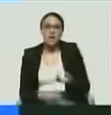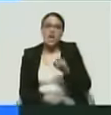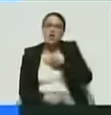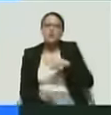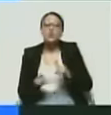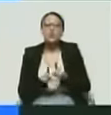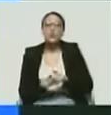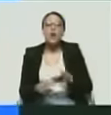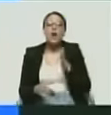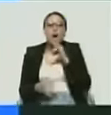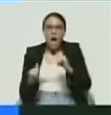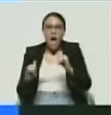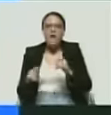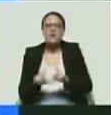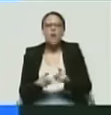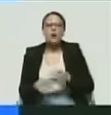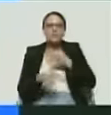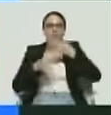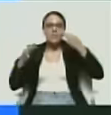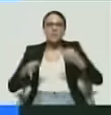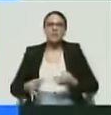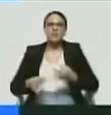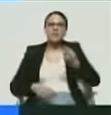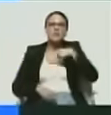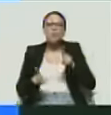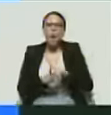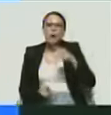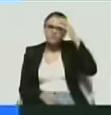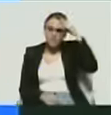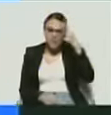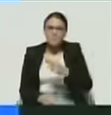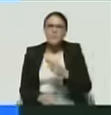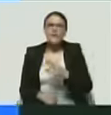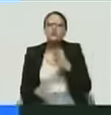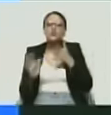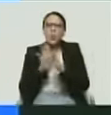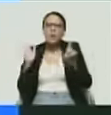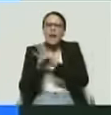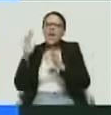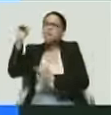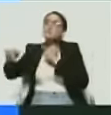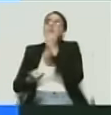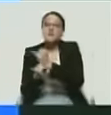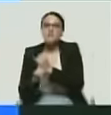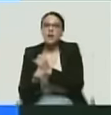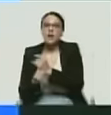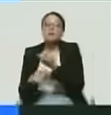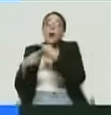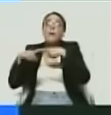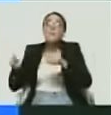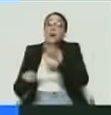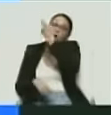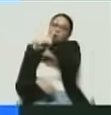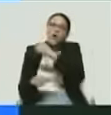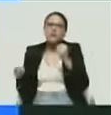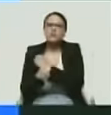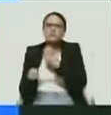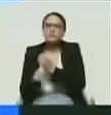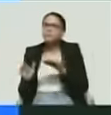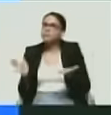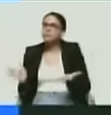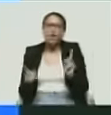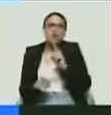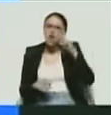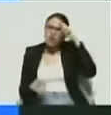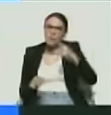reglamentos y los principios internacionales del derecho internacional. Pero se están violando esos principios si desde